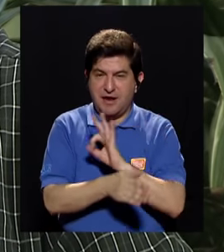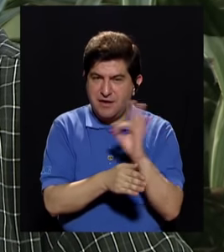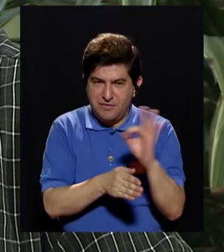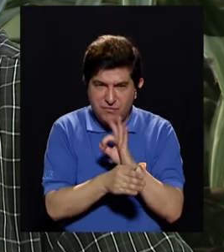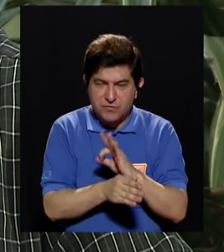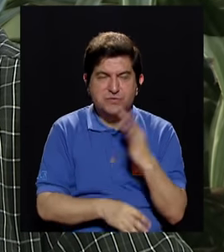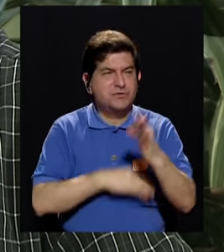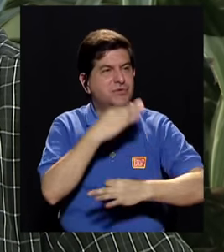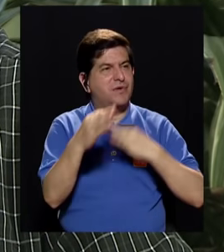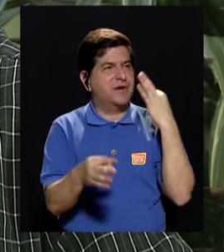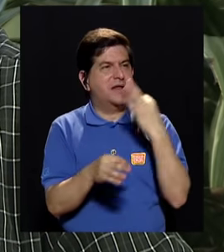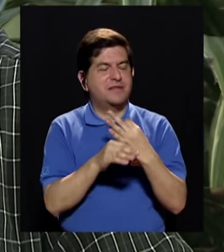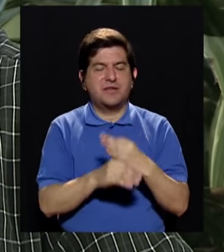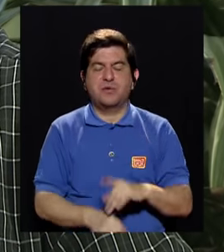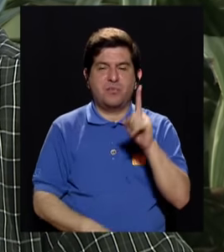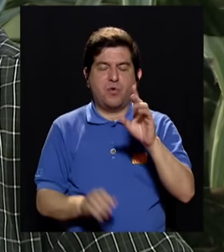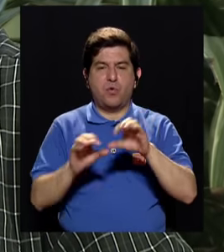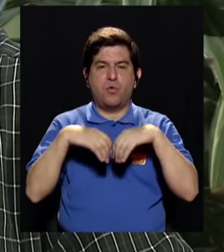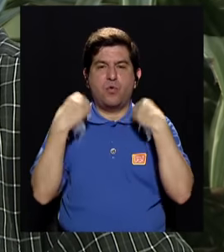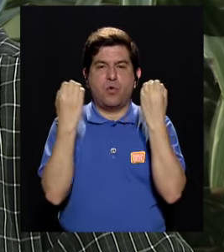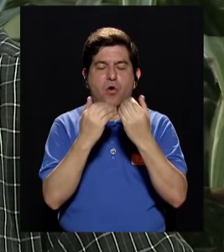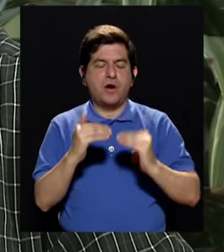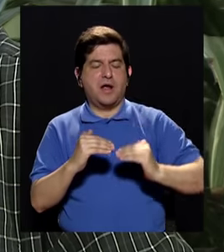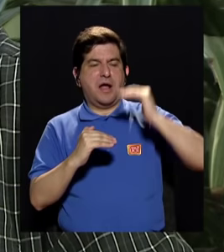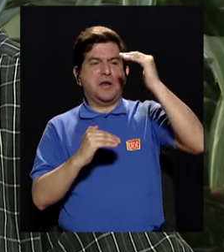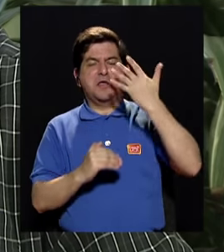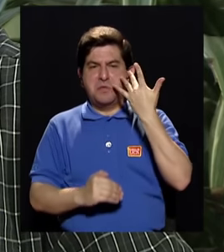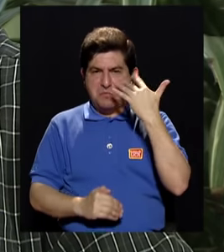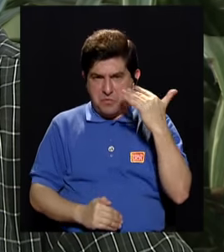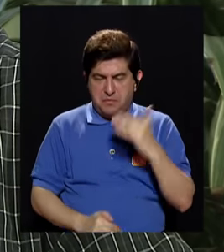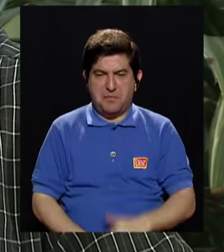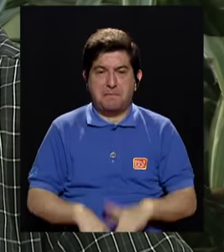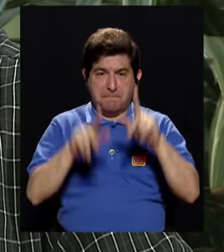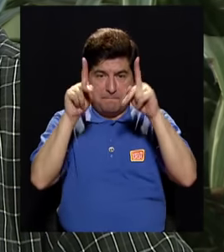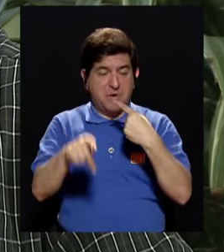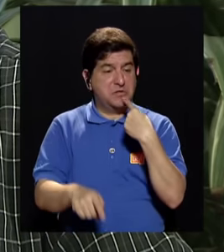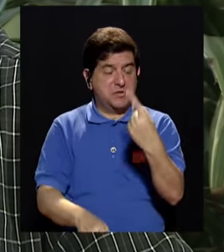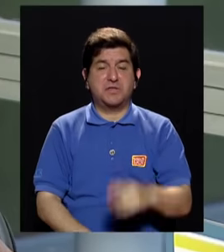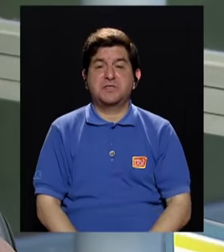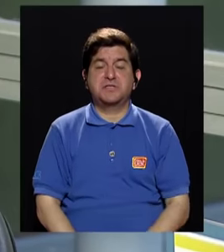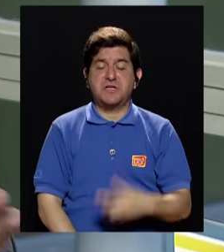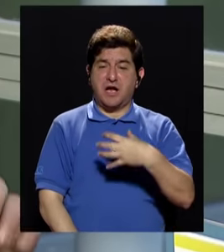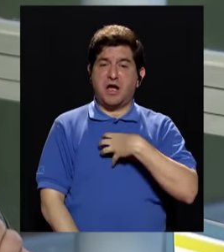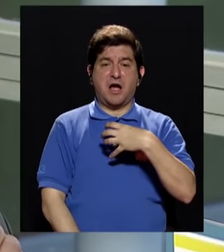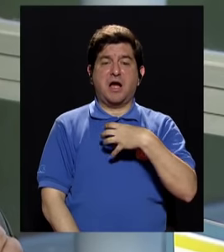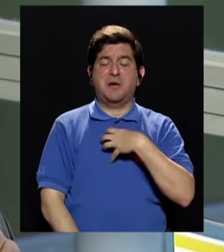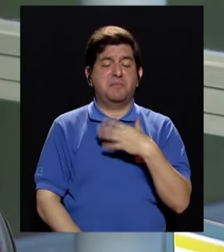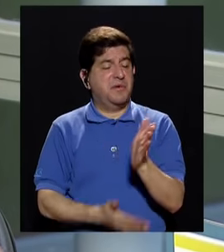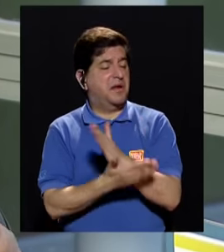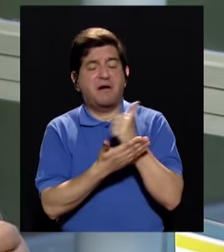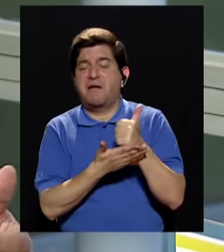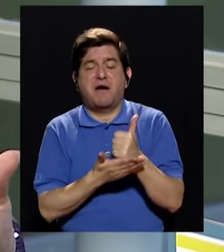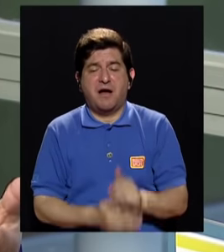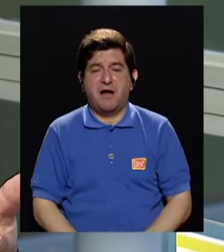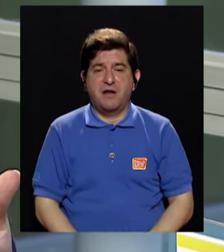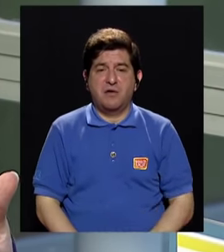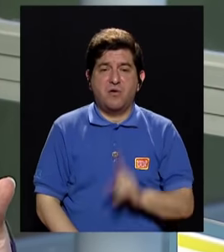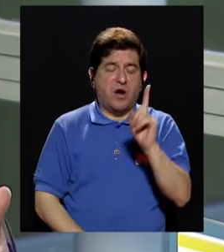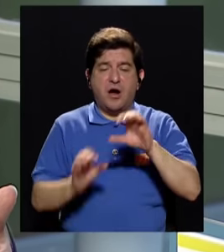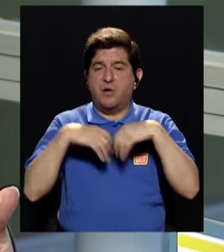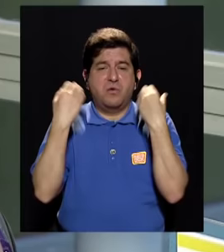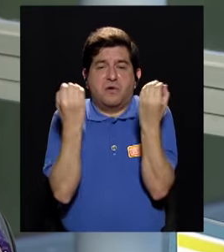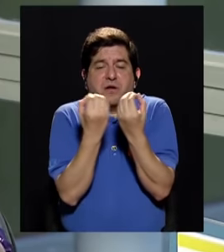funciona como como una órgano de alzada venía a ser algo muy parecido como cuando la gente dice que apela algo órgano de